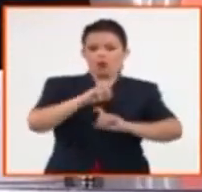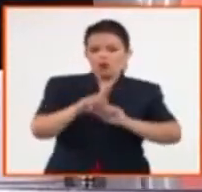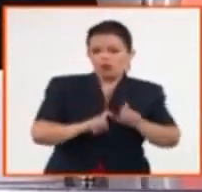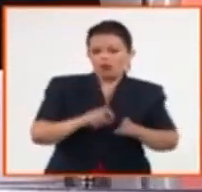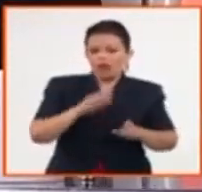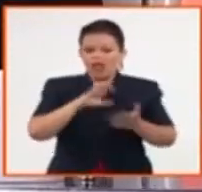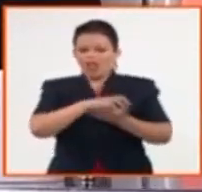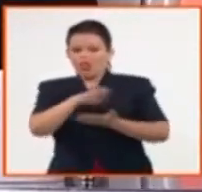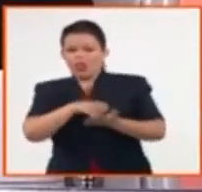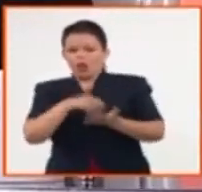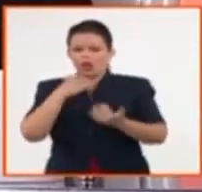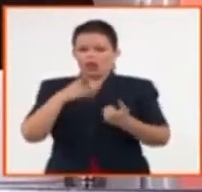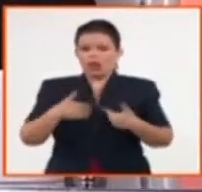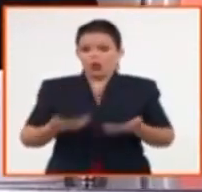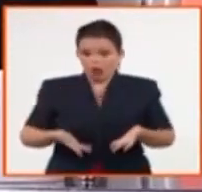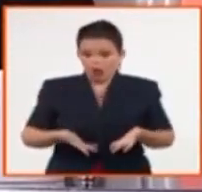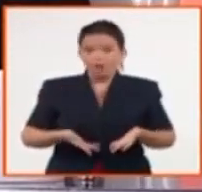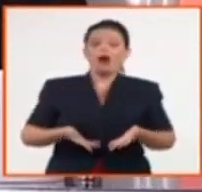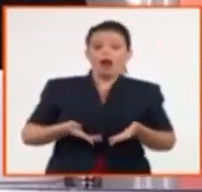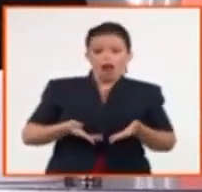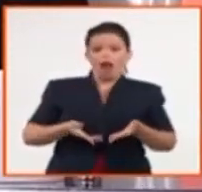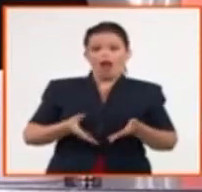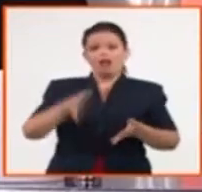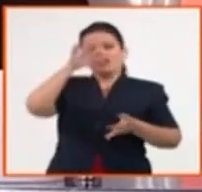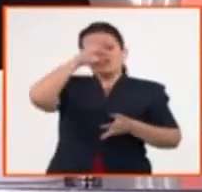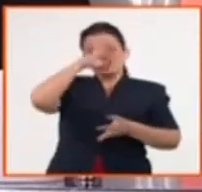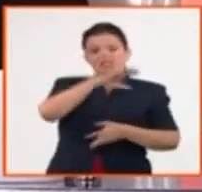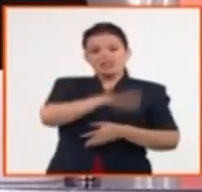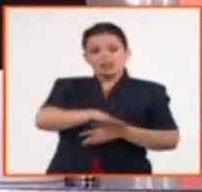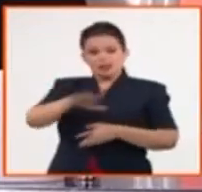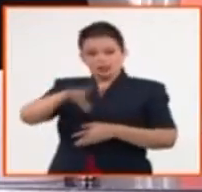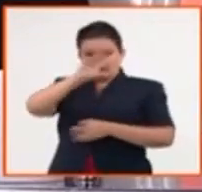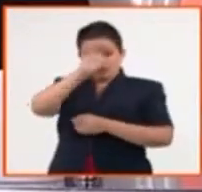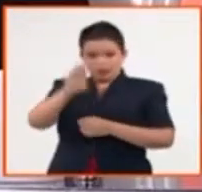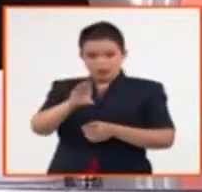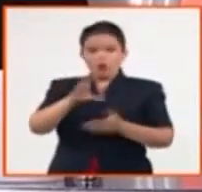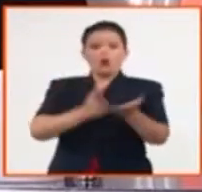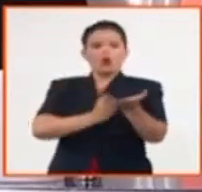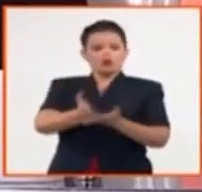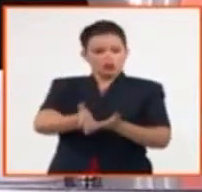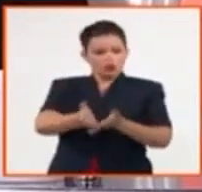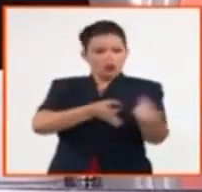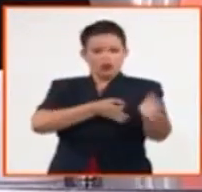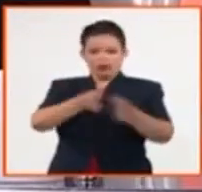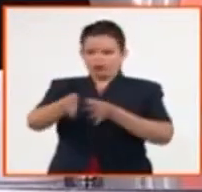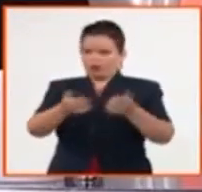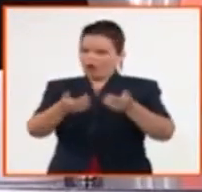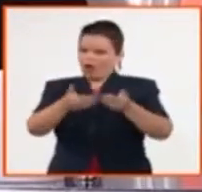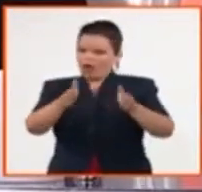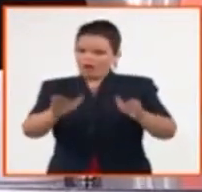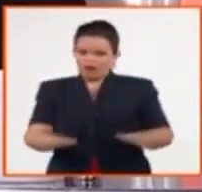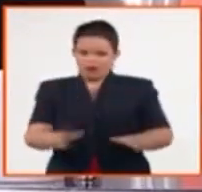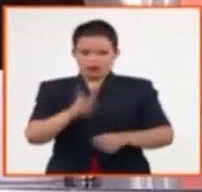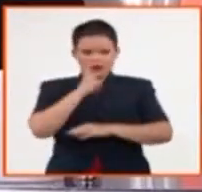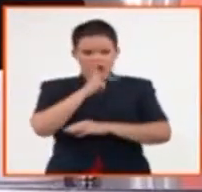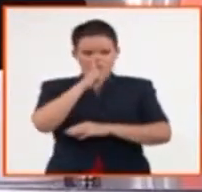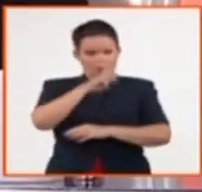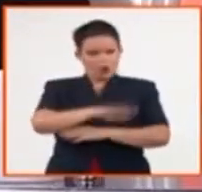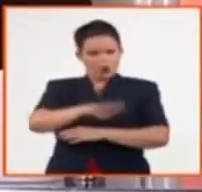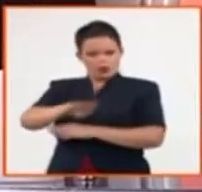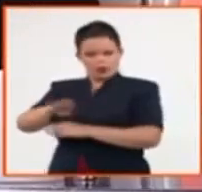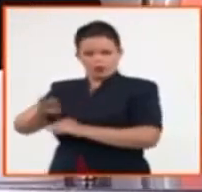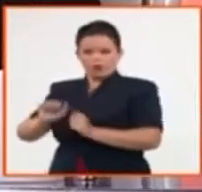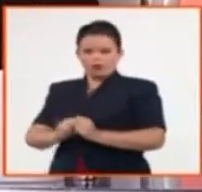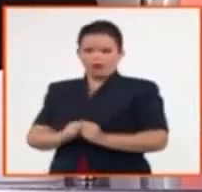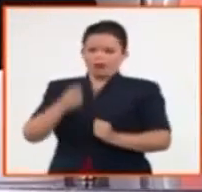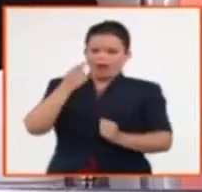hará. Nuestros círculos infantiles se mantienen funcionando normalmente en todo el tiempo de pandemia y brindaremos las posibilidades que tiene el círculo infantil para